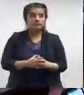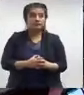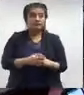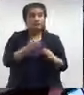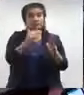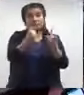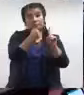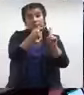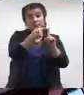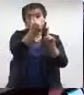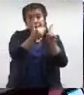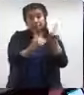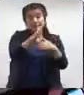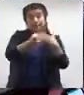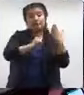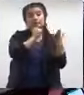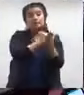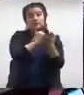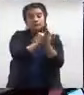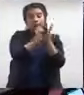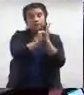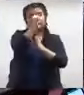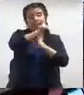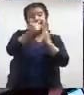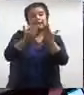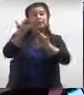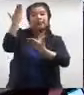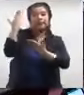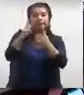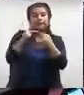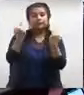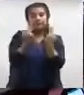Punto primero, aprobación del acta de la sesión anterior.